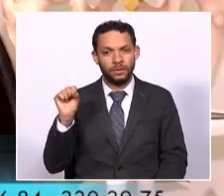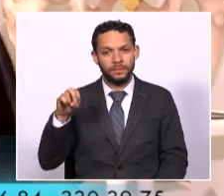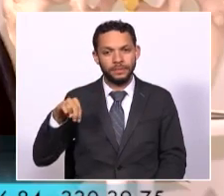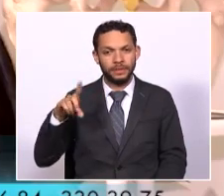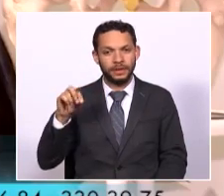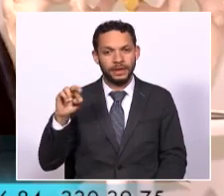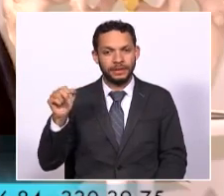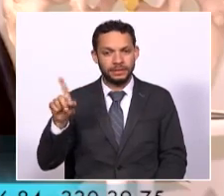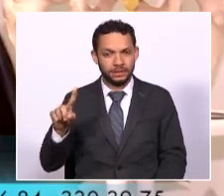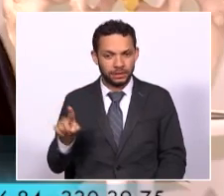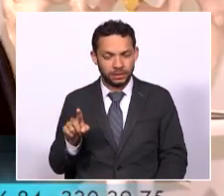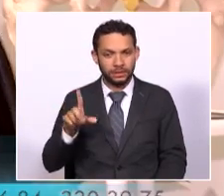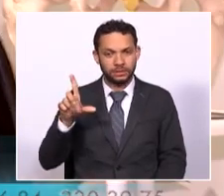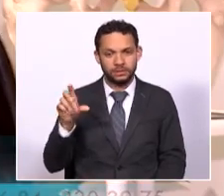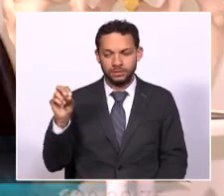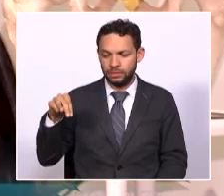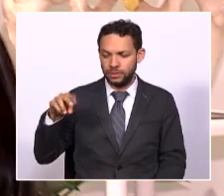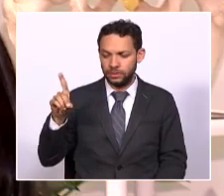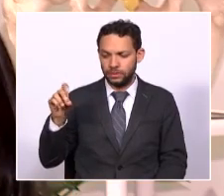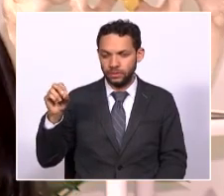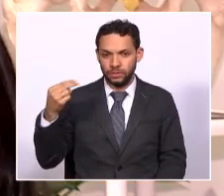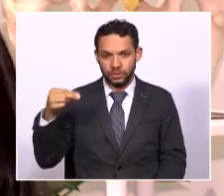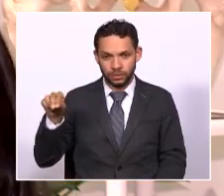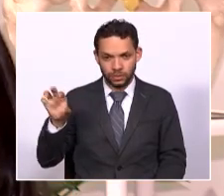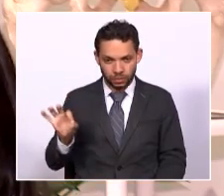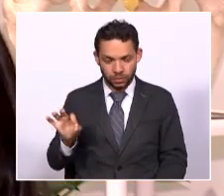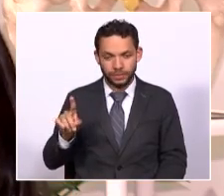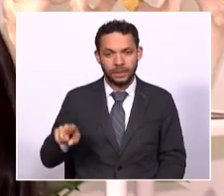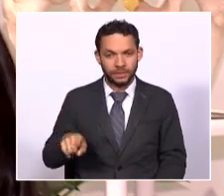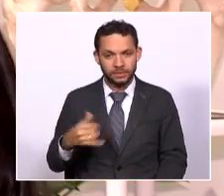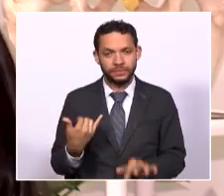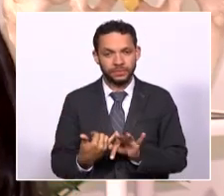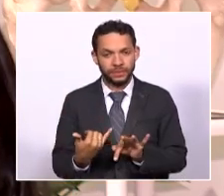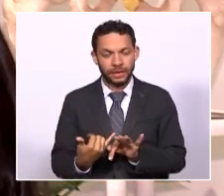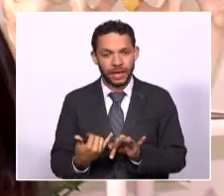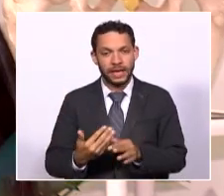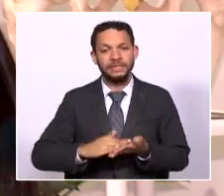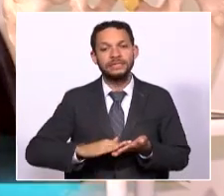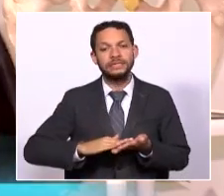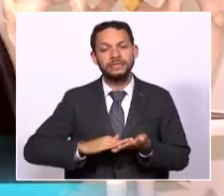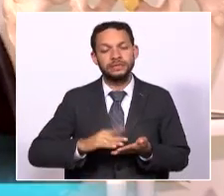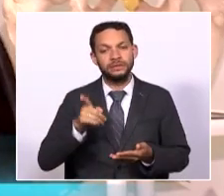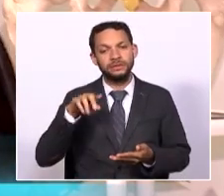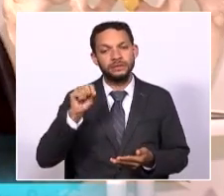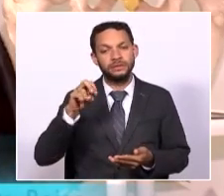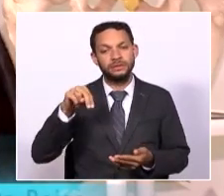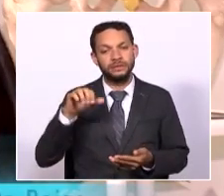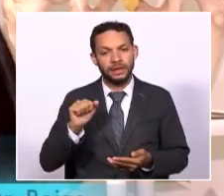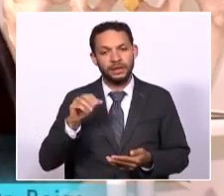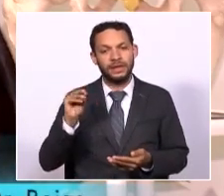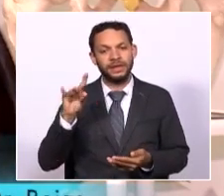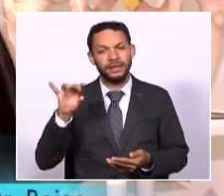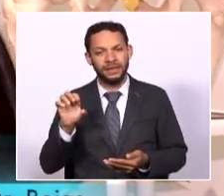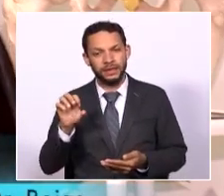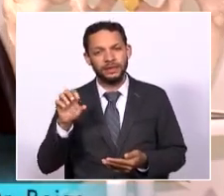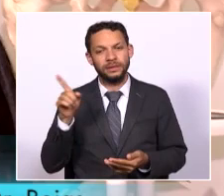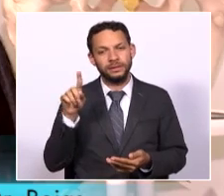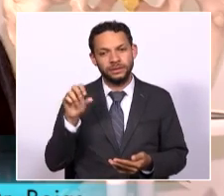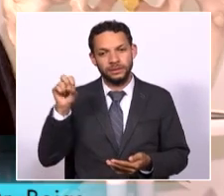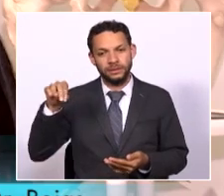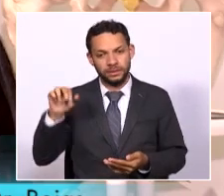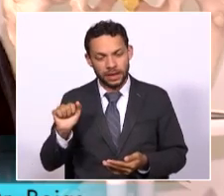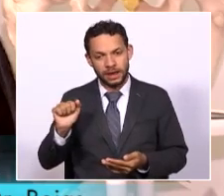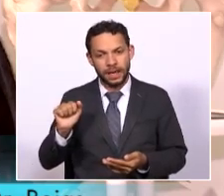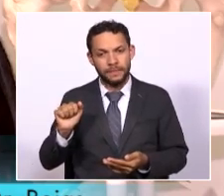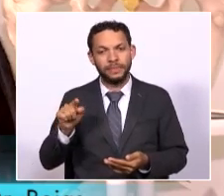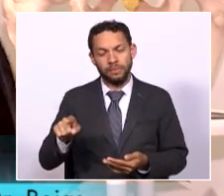de Facebook y a través de Instagram. En el canal de YouTube pueden buscar Sana que Sana Medicina del Alma, porque estamos buscando también manejar el paciente a través del cuerpo de una